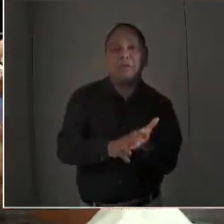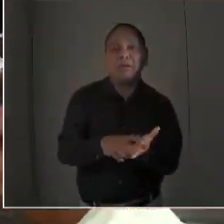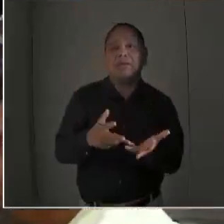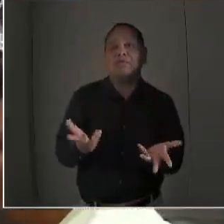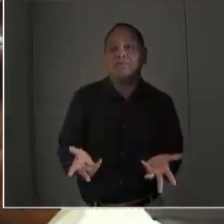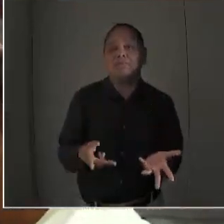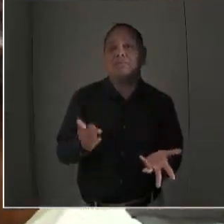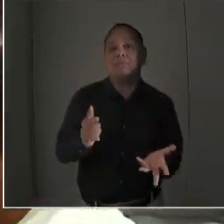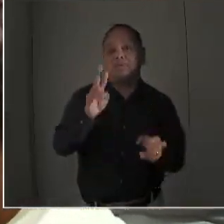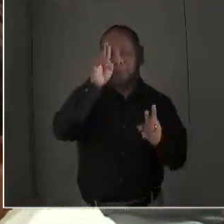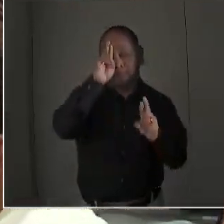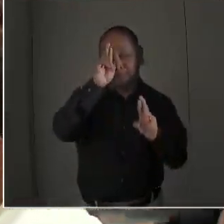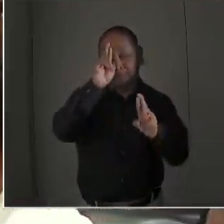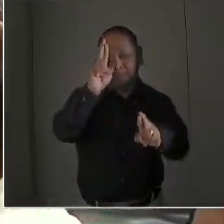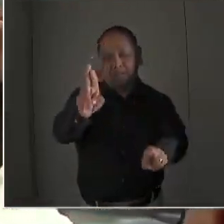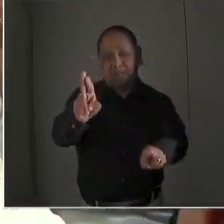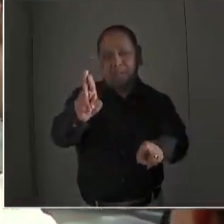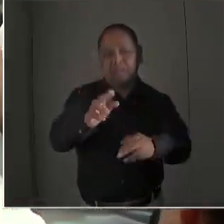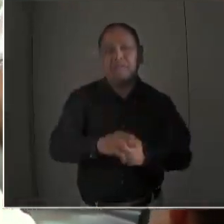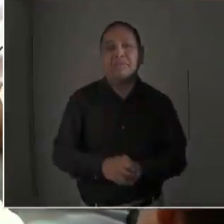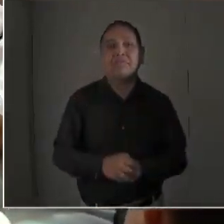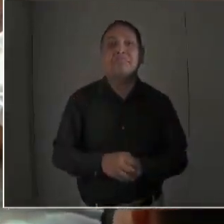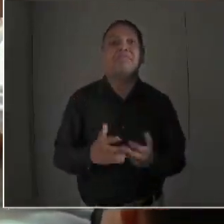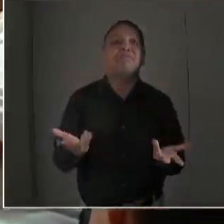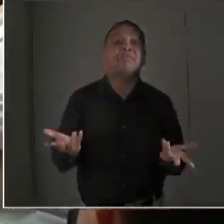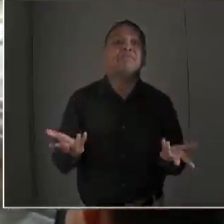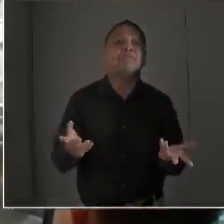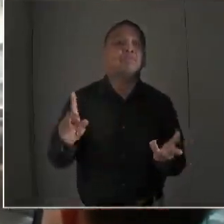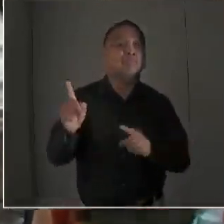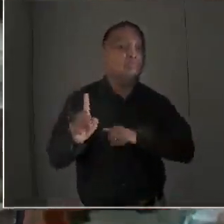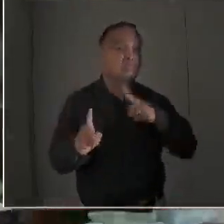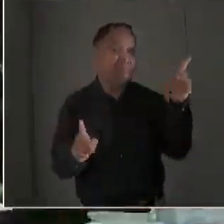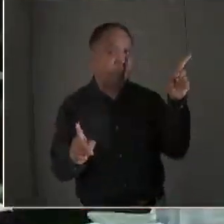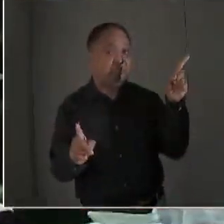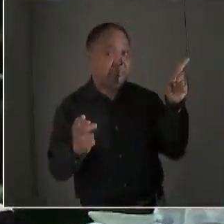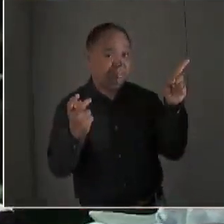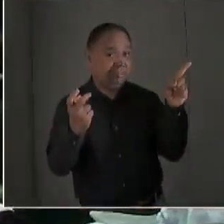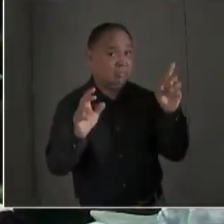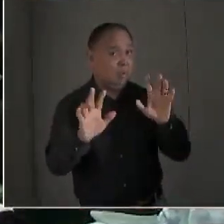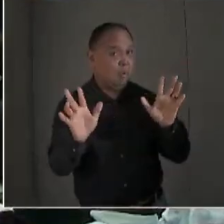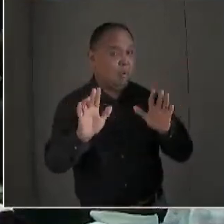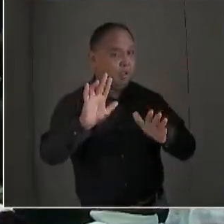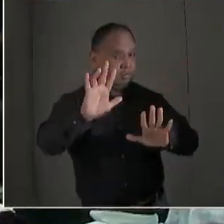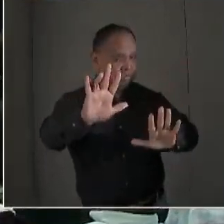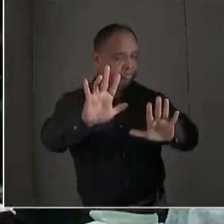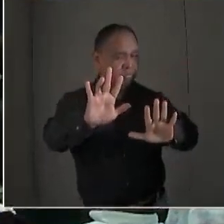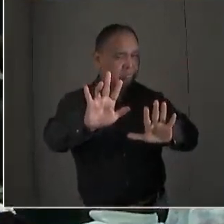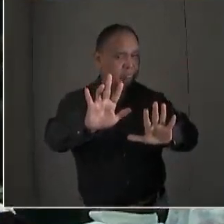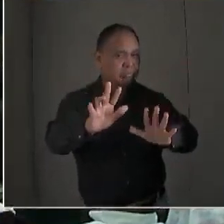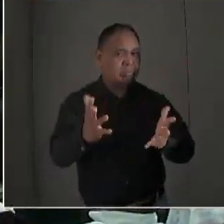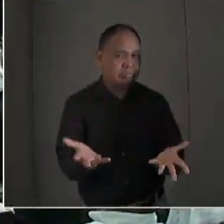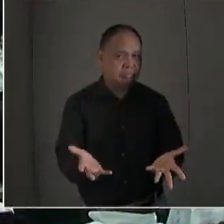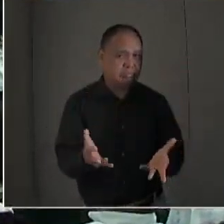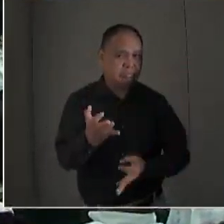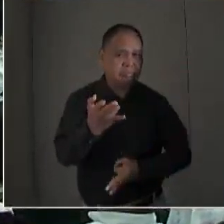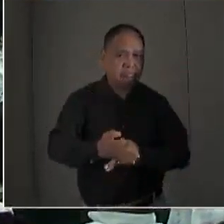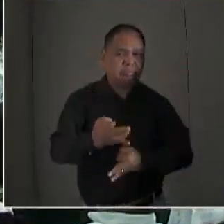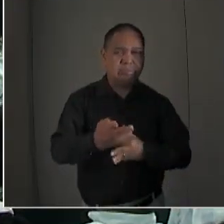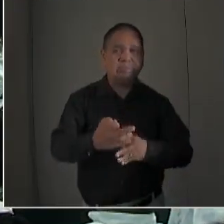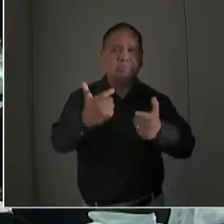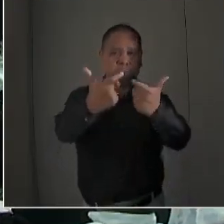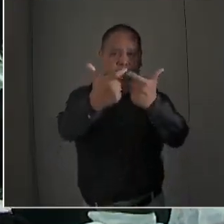de todas y de todos. No, no, no, no, no, no, no, no, no, no, no, no, no, no, no, no. En este